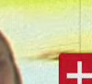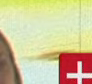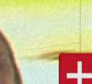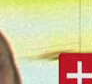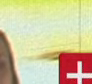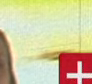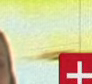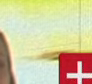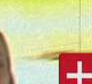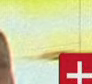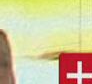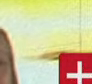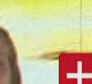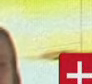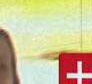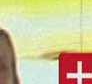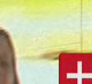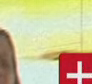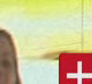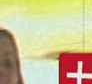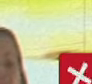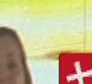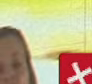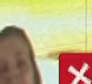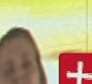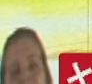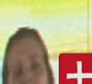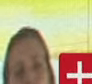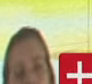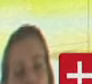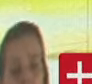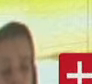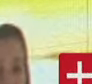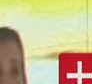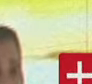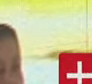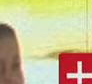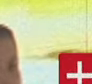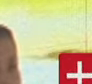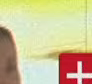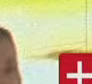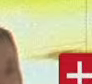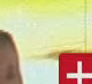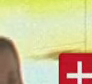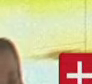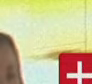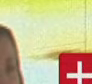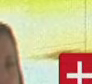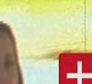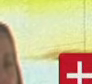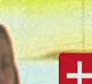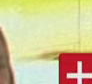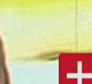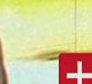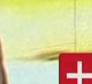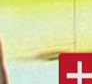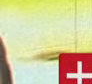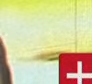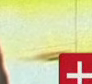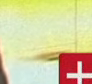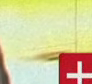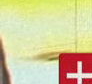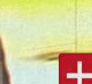comedores, seguros. Ahora lo acusan de golpear y su defensa, pensando en mi profesor de Derecho Procesal